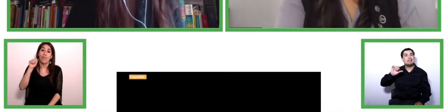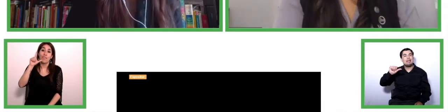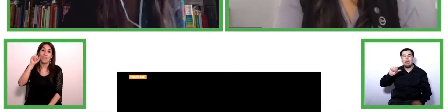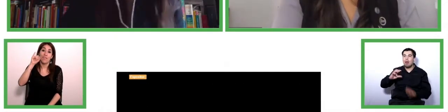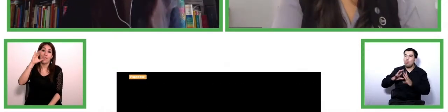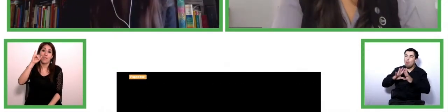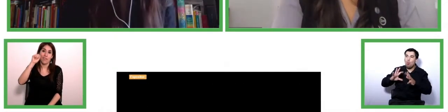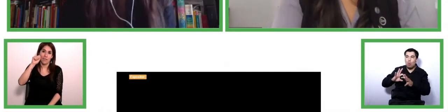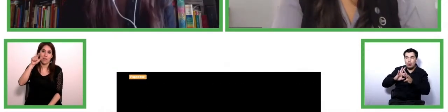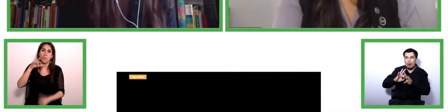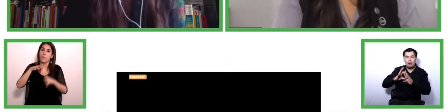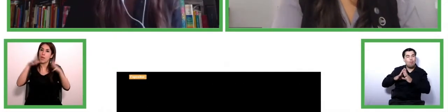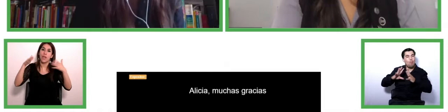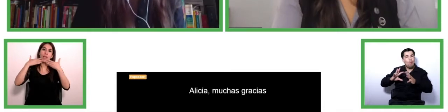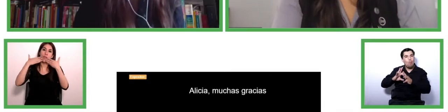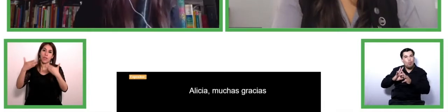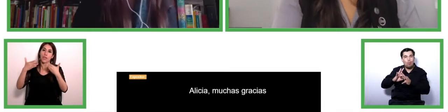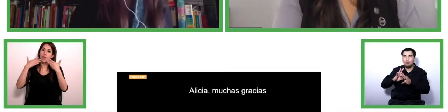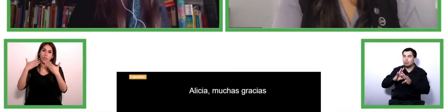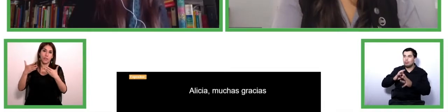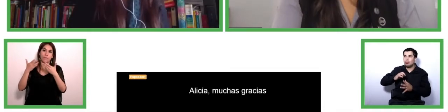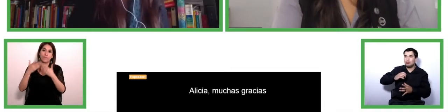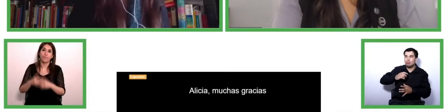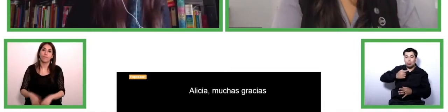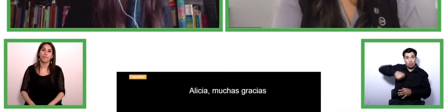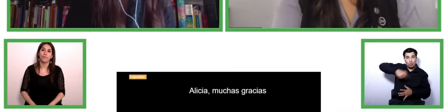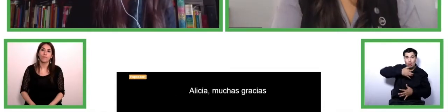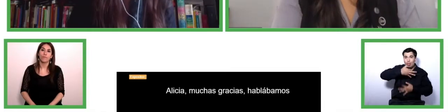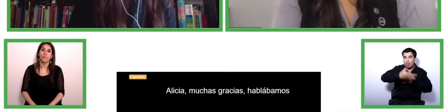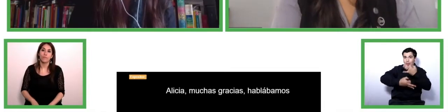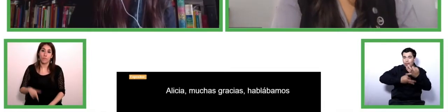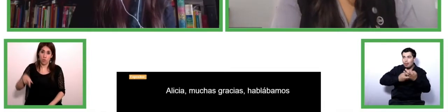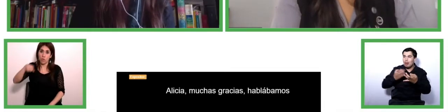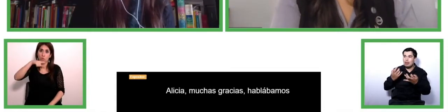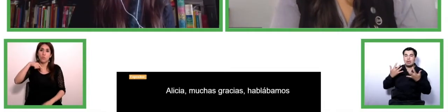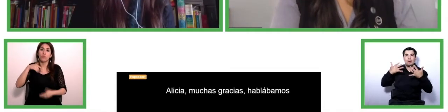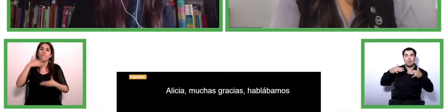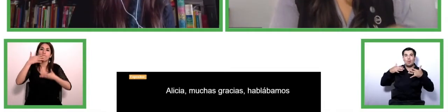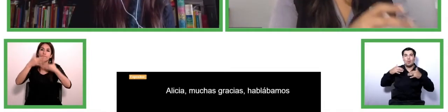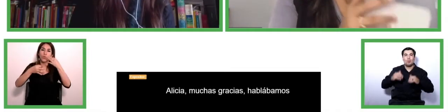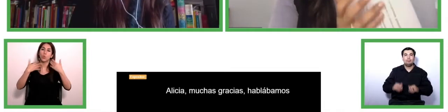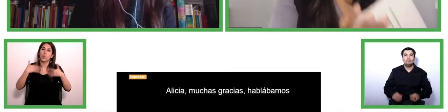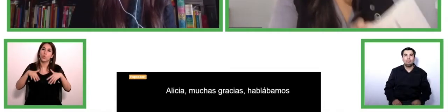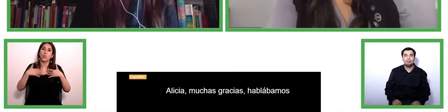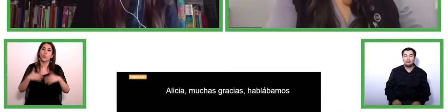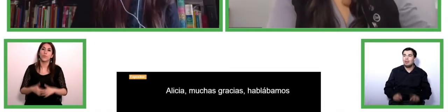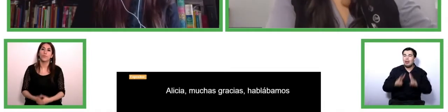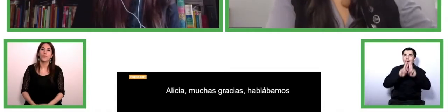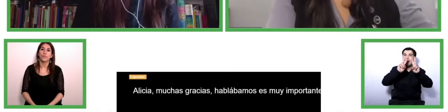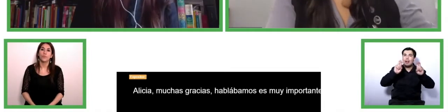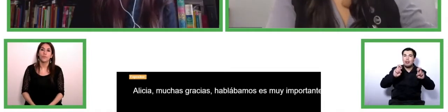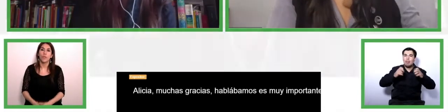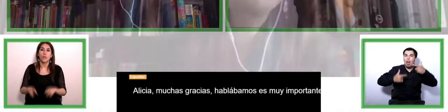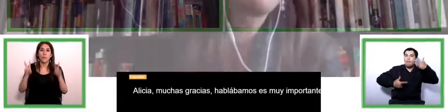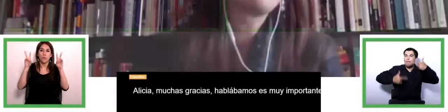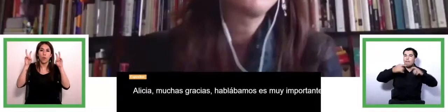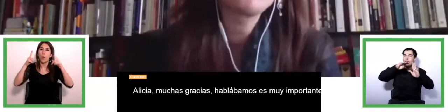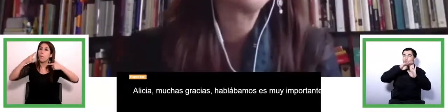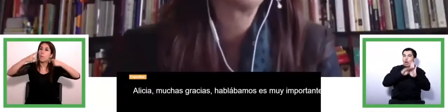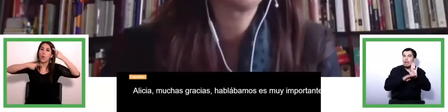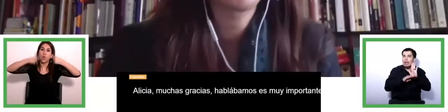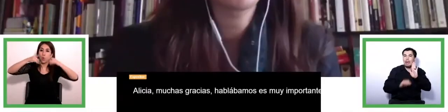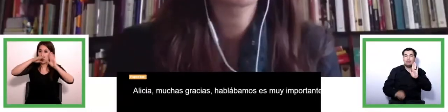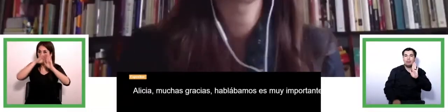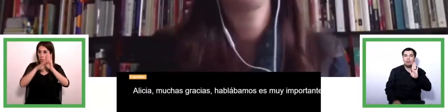Alicia, muchas, muchas gracias. Como hablábamos, es muy importante el tema de